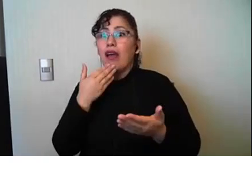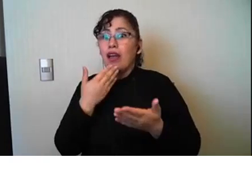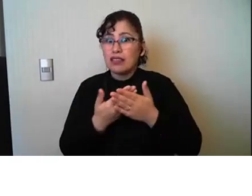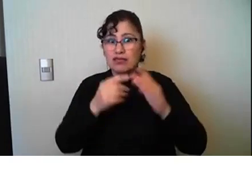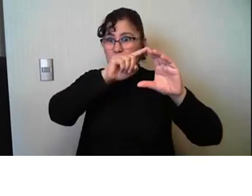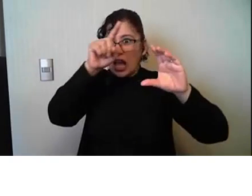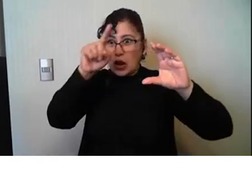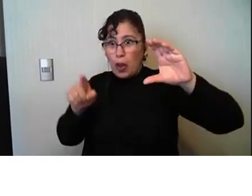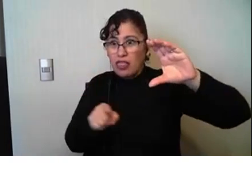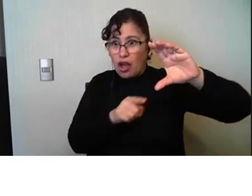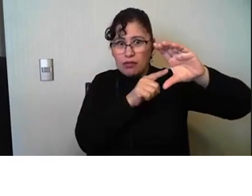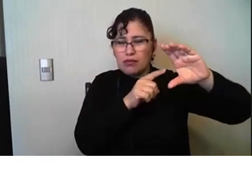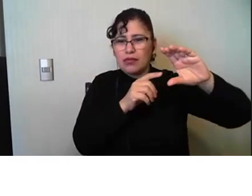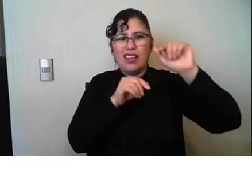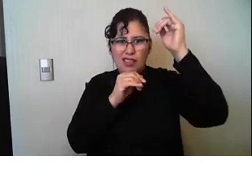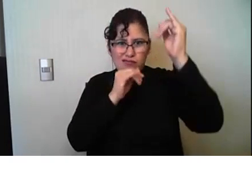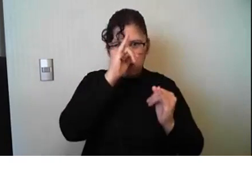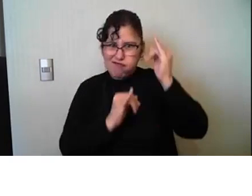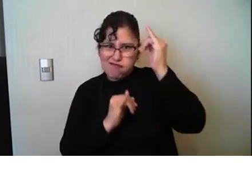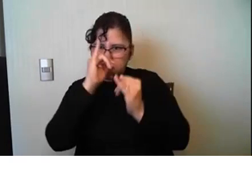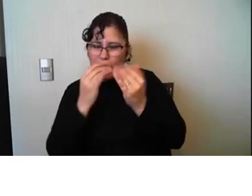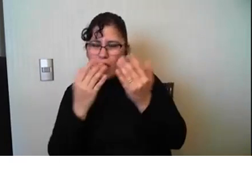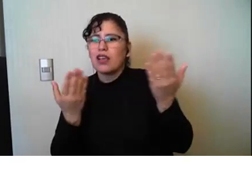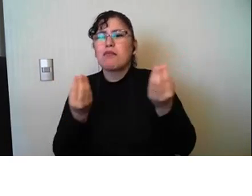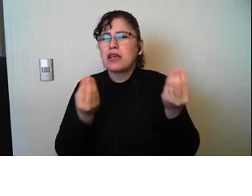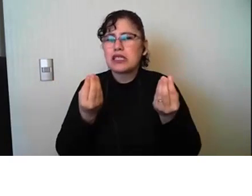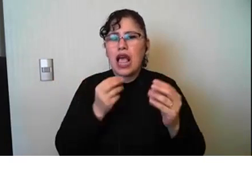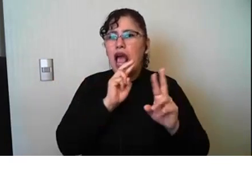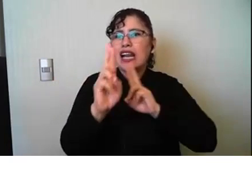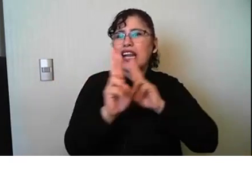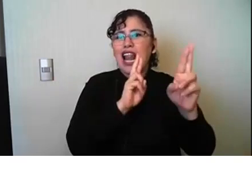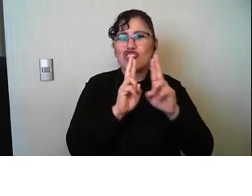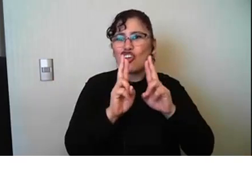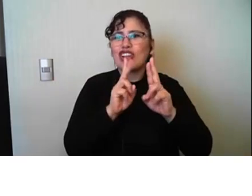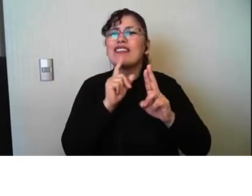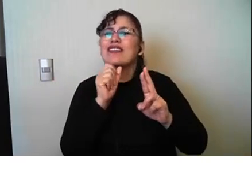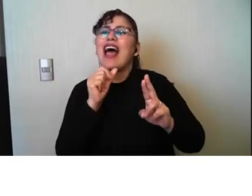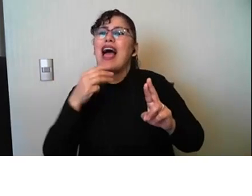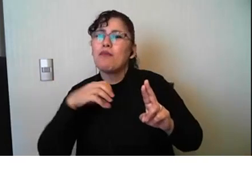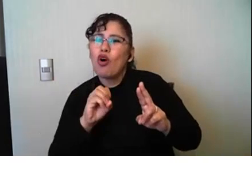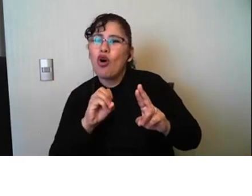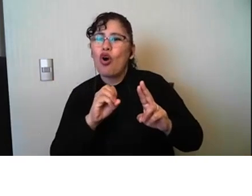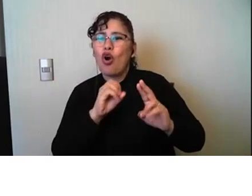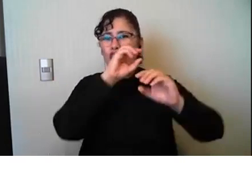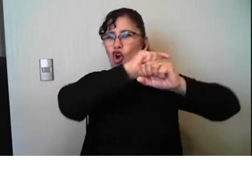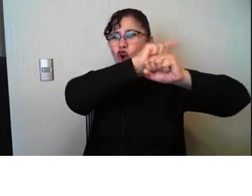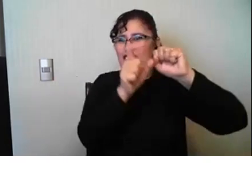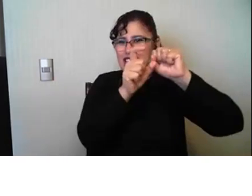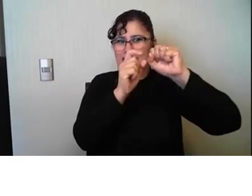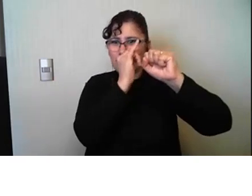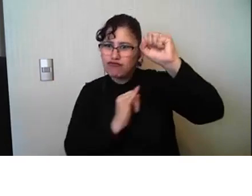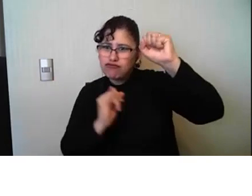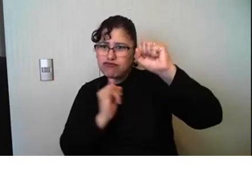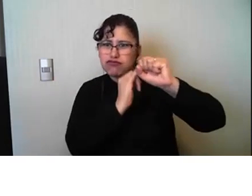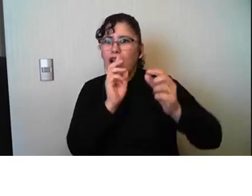va a generar la relación entre el tálamo y la corteza. Es decir, los núcleos de la base